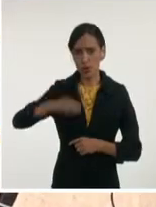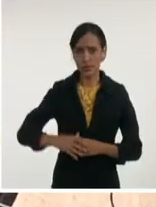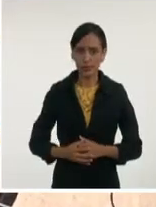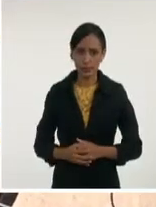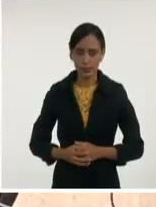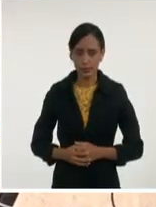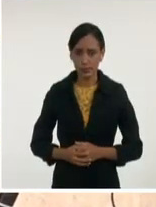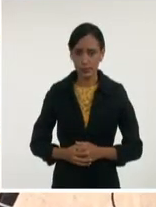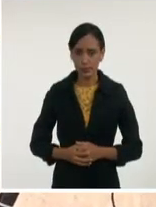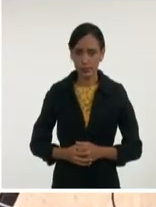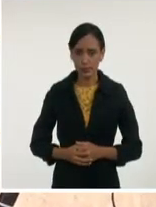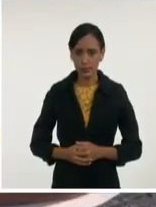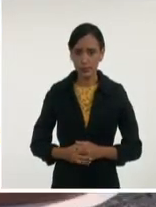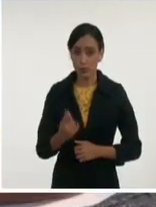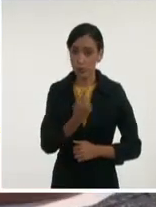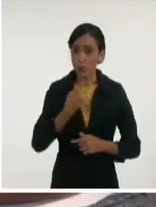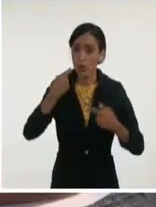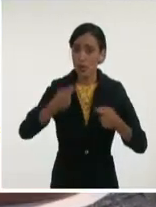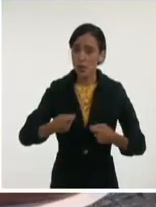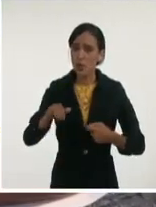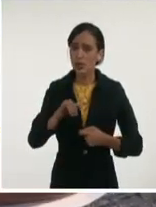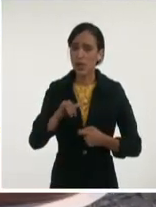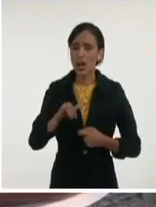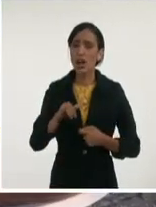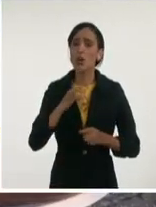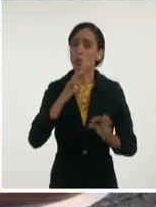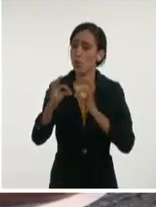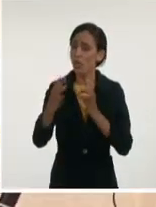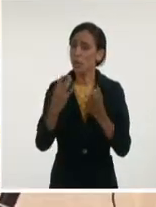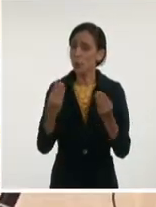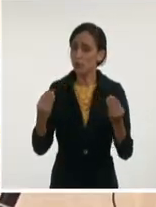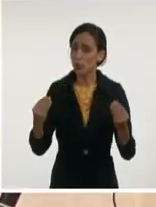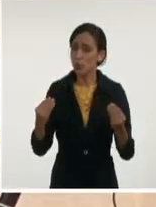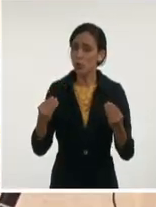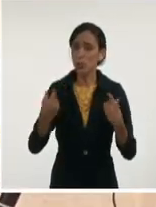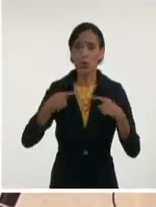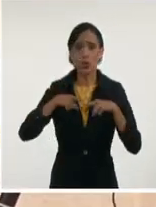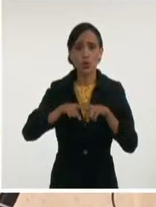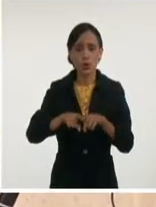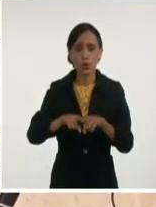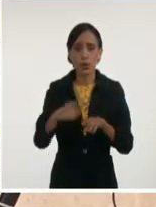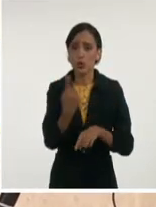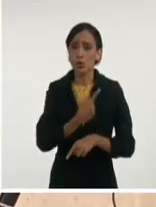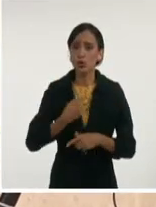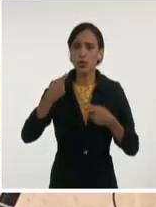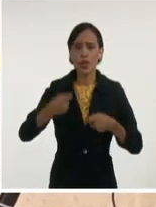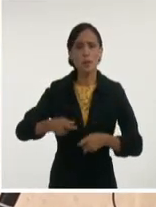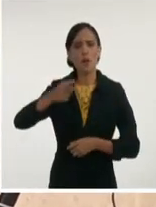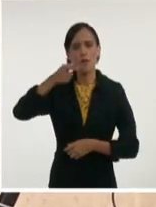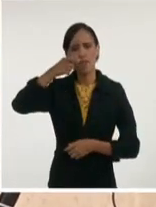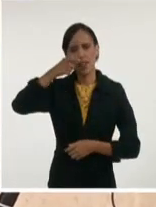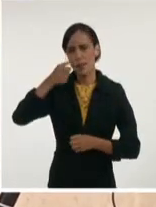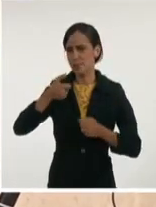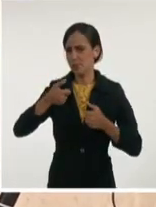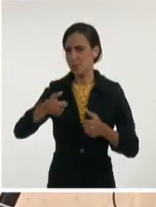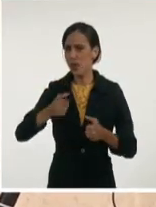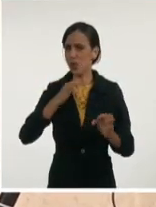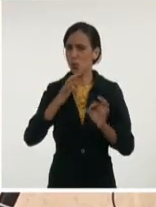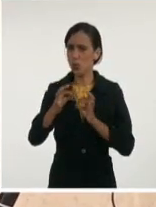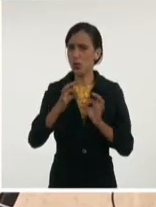y unidos frente a los peligros que nos amenazan. Hagamos de la vigilancia revolucionaria